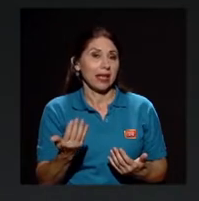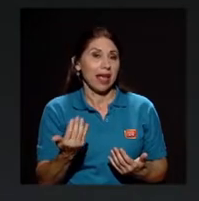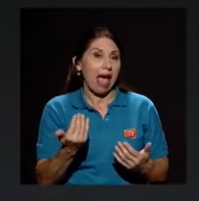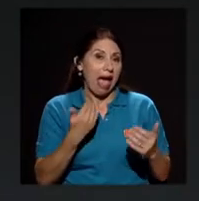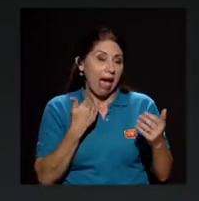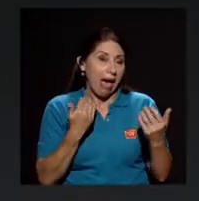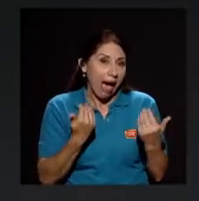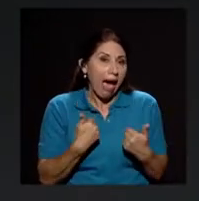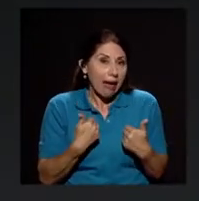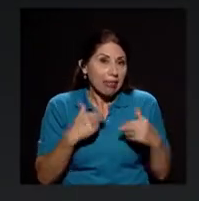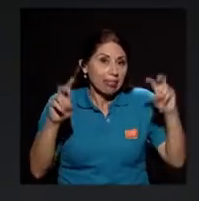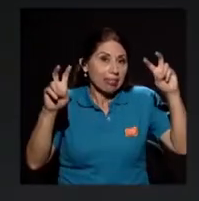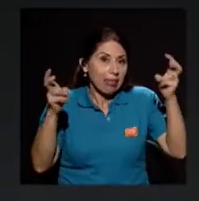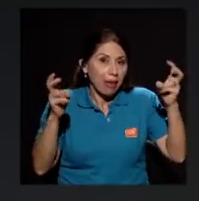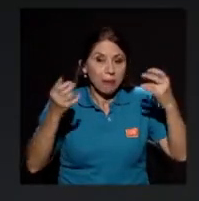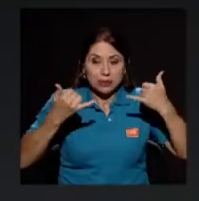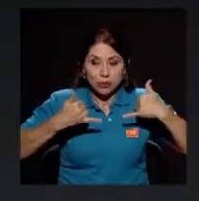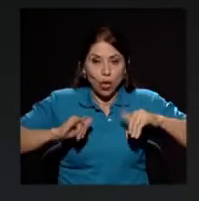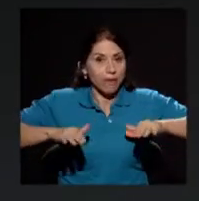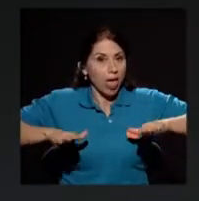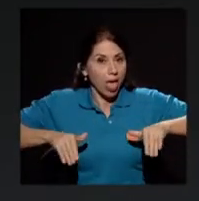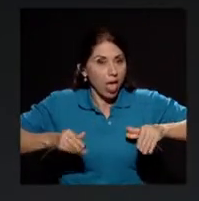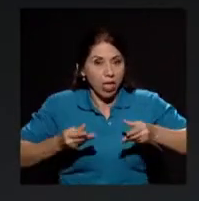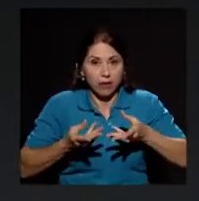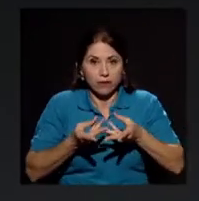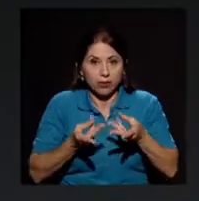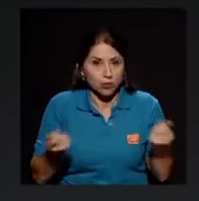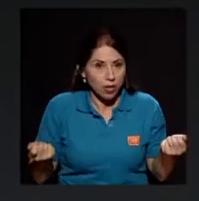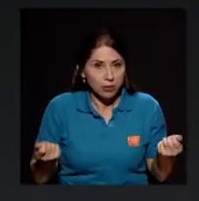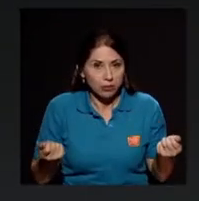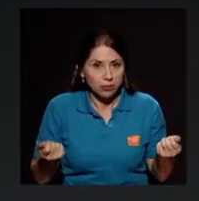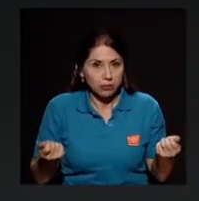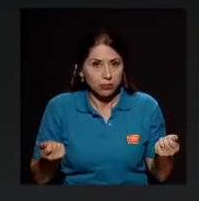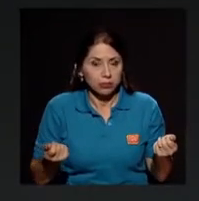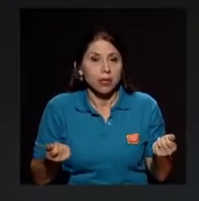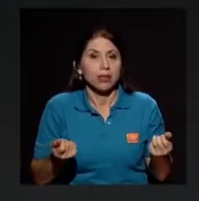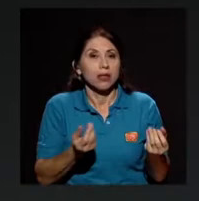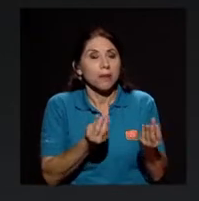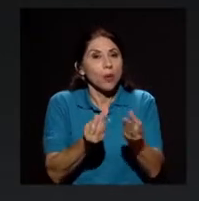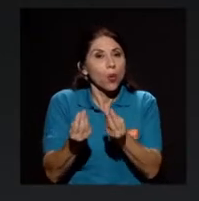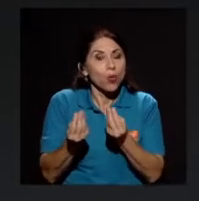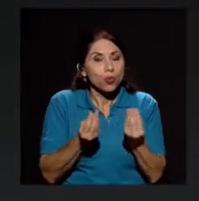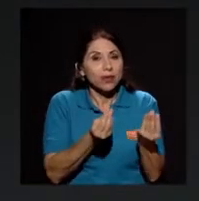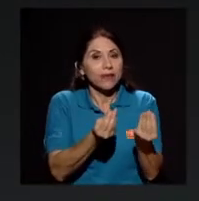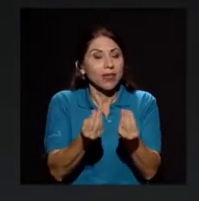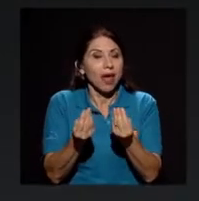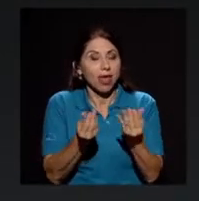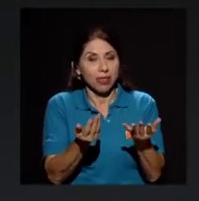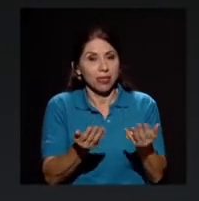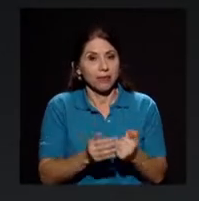vez de productividad hay temas de d